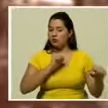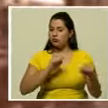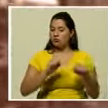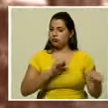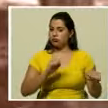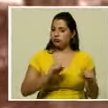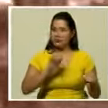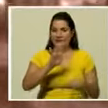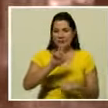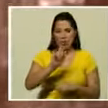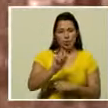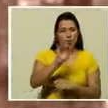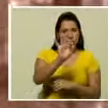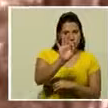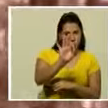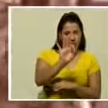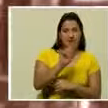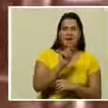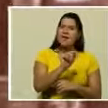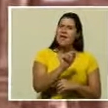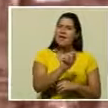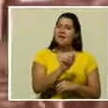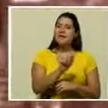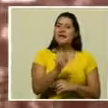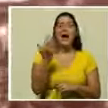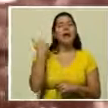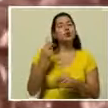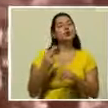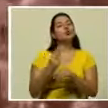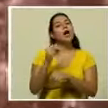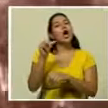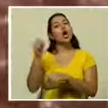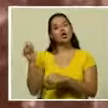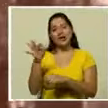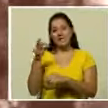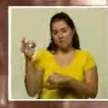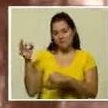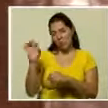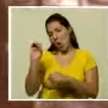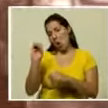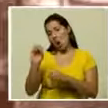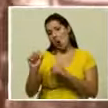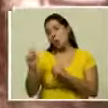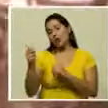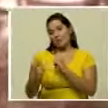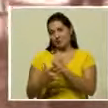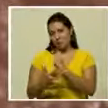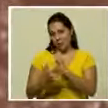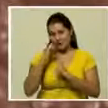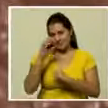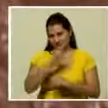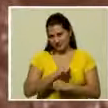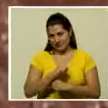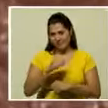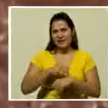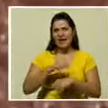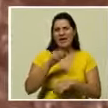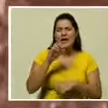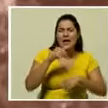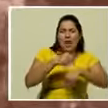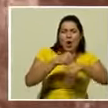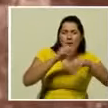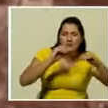la escala Mercalli, la cual era utilizada en ese entonces, y registrado a las 12:37 de la madrugada, que incluso causó serios